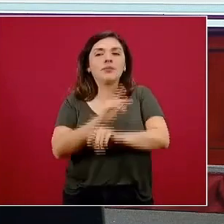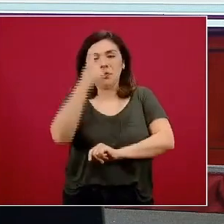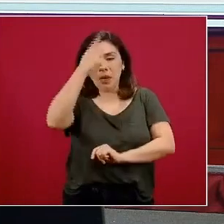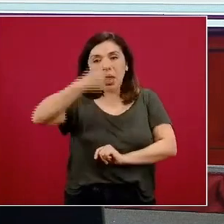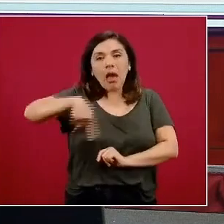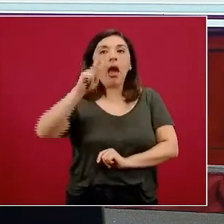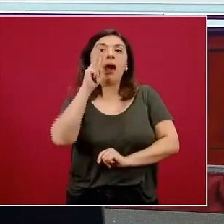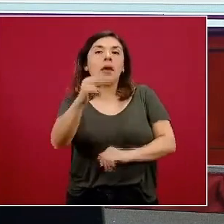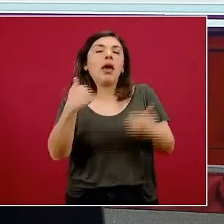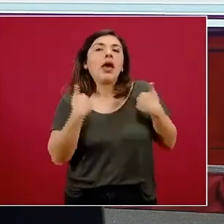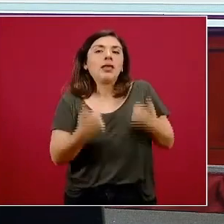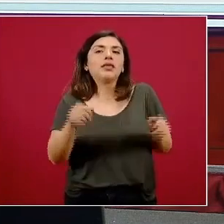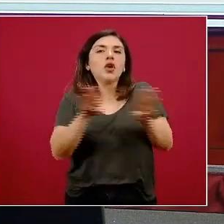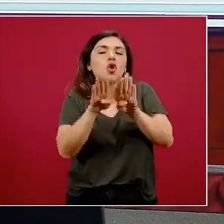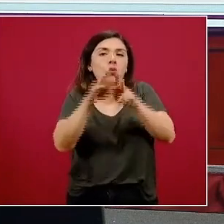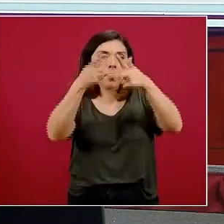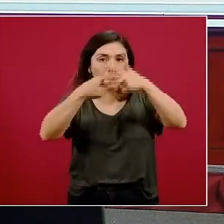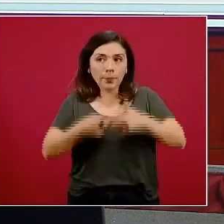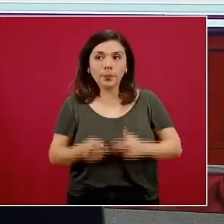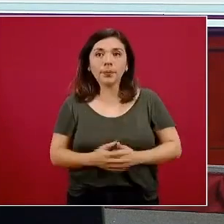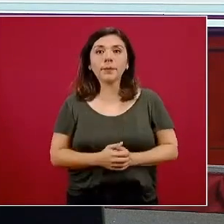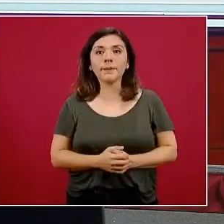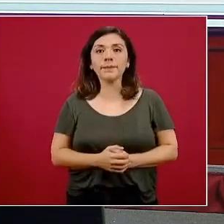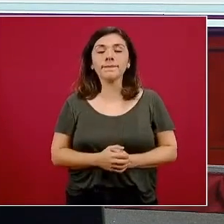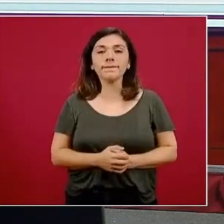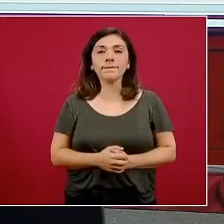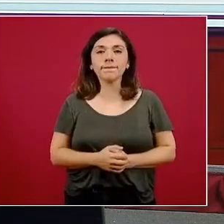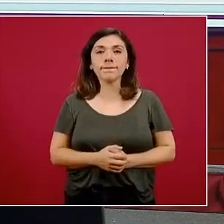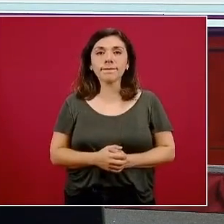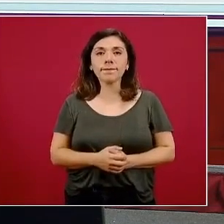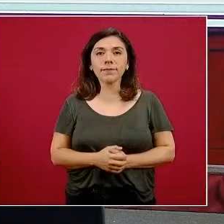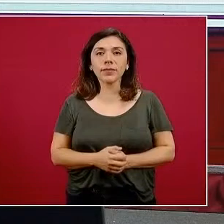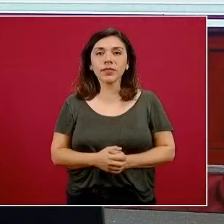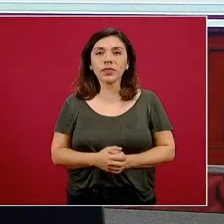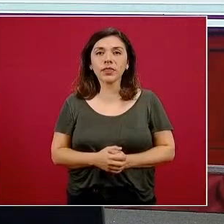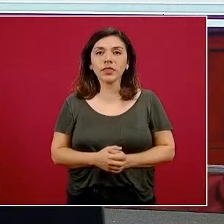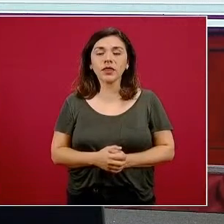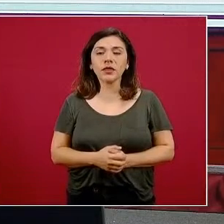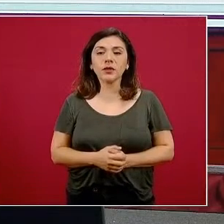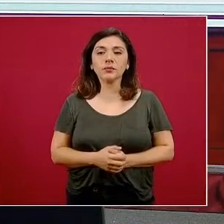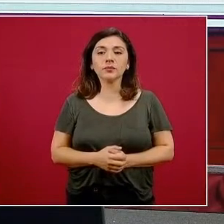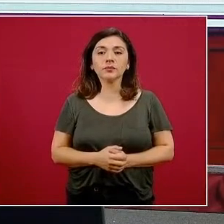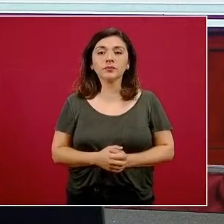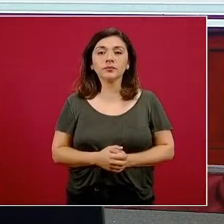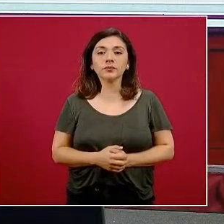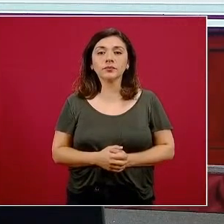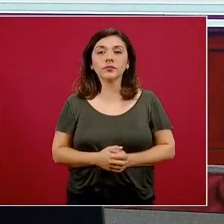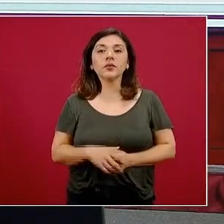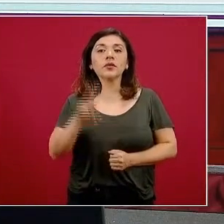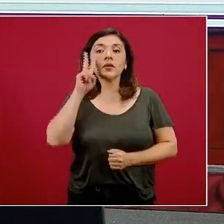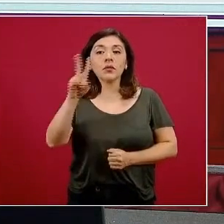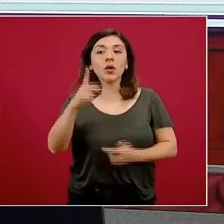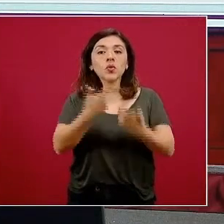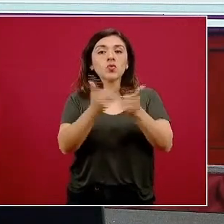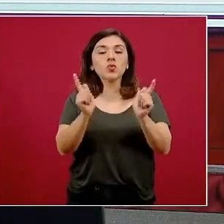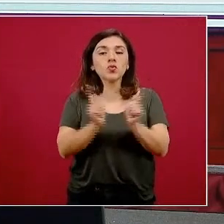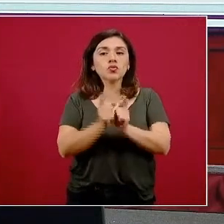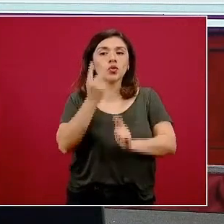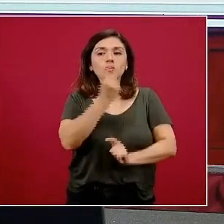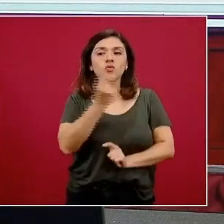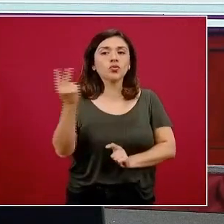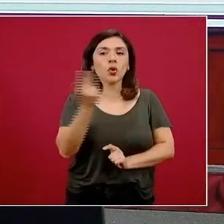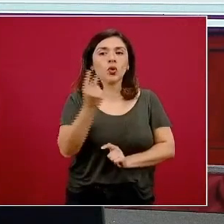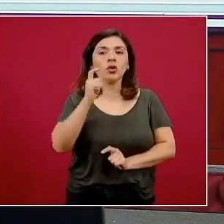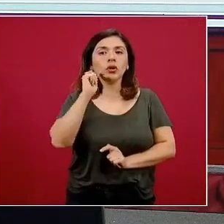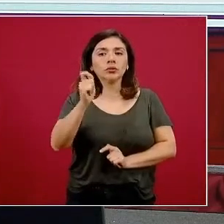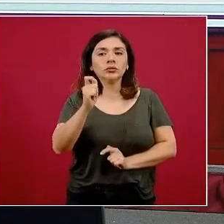de la estadística y las estimaciones. En las barras vamos con los dos grupos grandes que siempre hemos visto y que son similares a las que